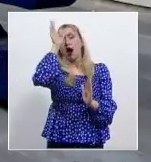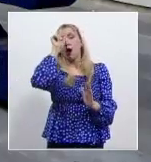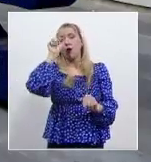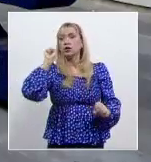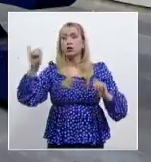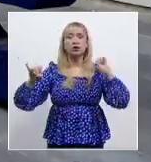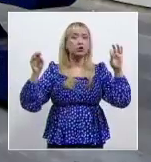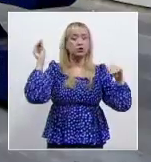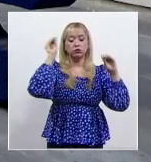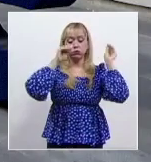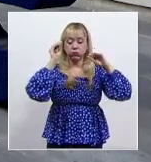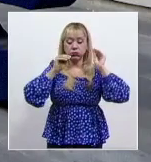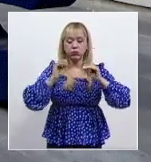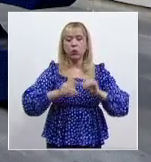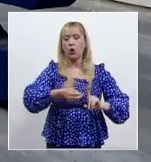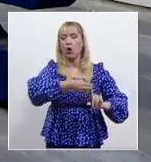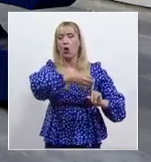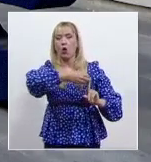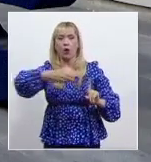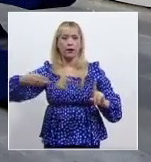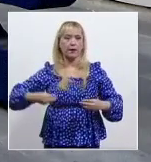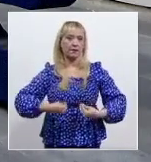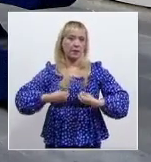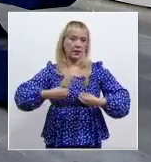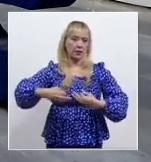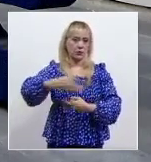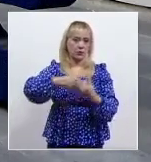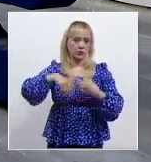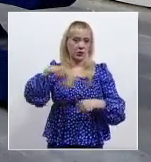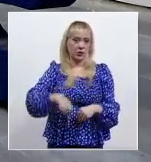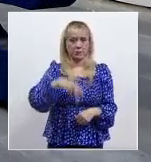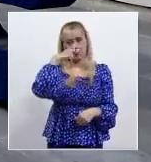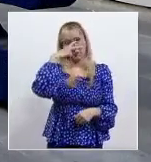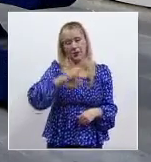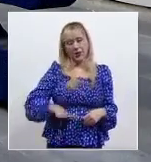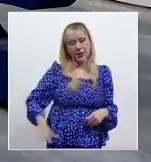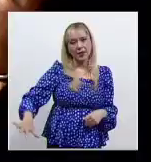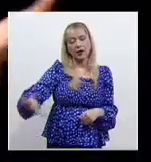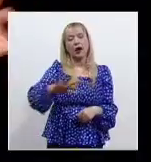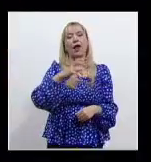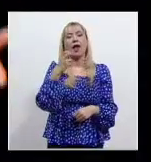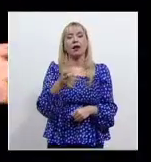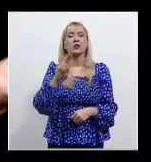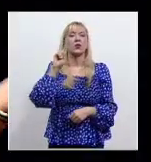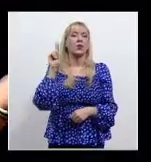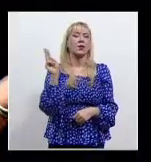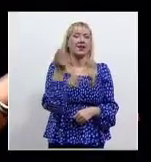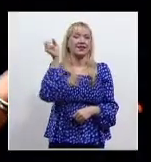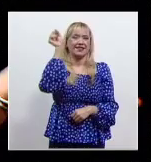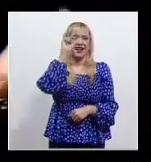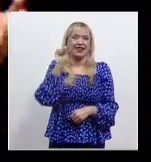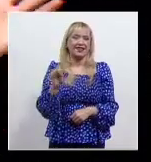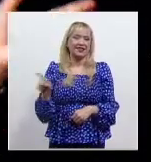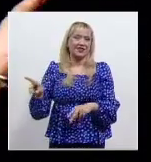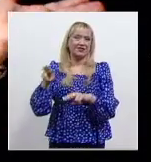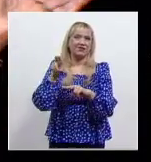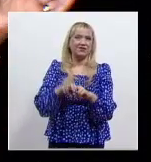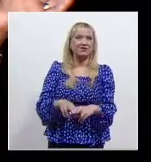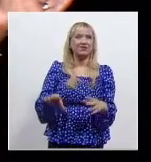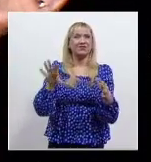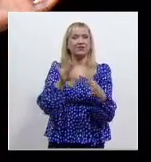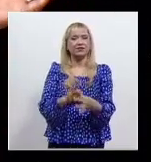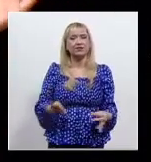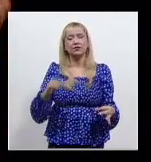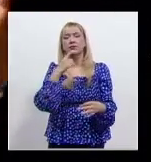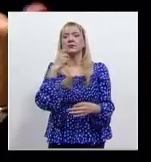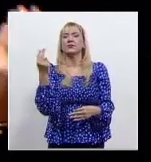la cátedra prima del inicio de clases de la Facultad de Derecho de la Universidad La Salle, la ministra destacó la importancia de buscar la